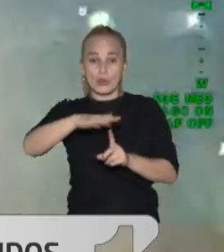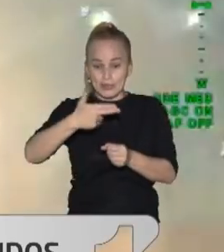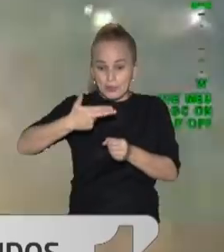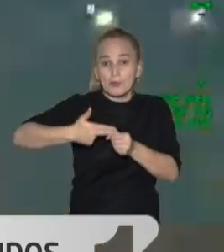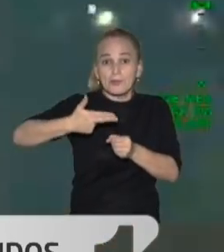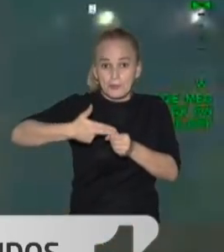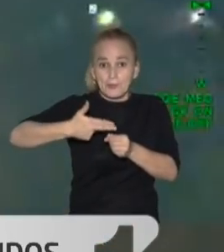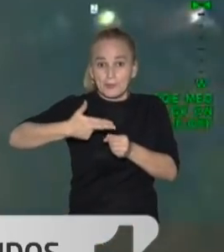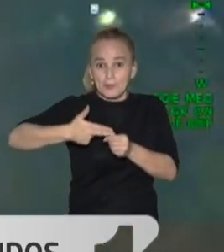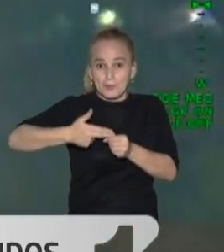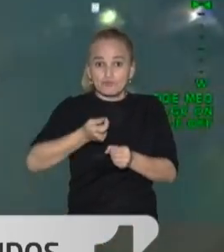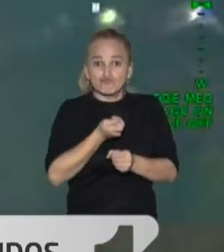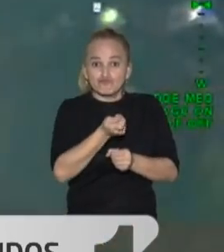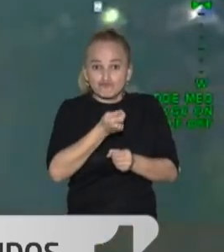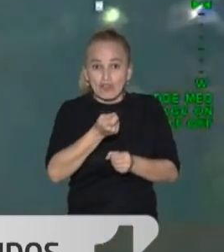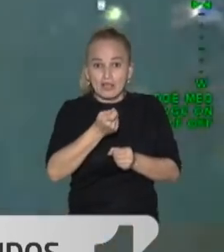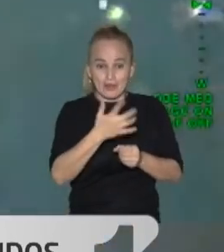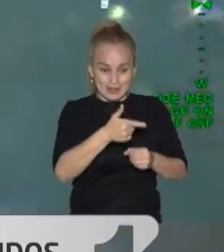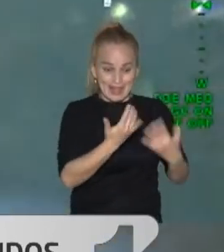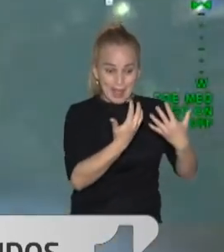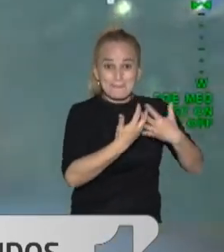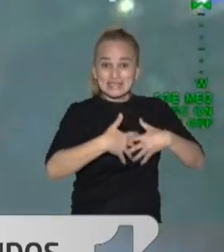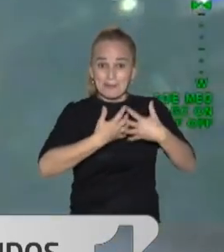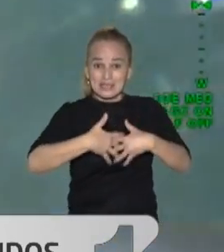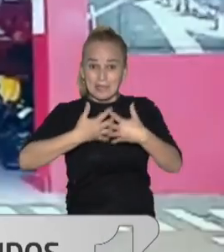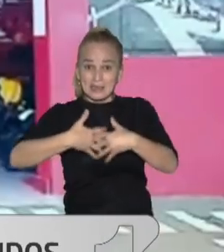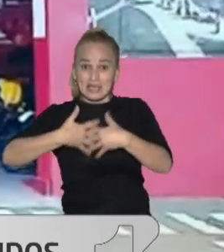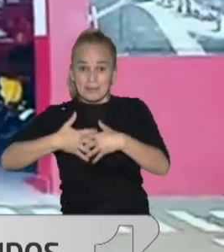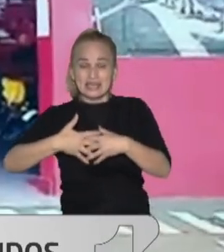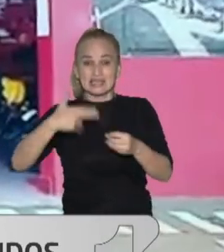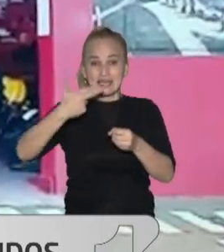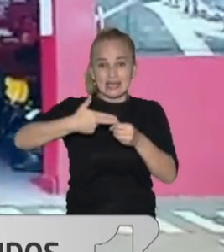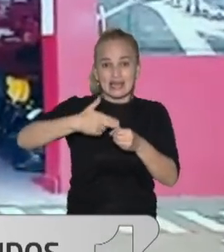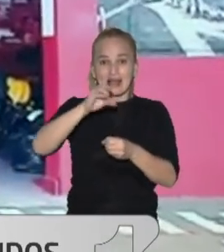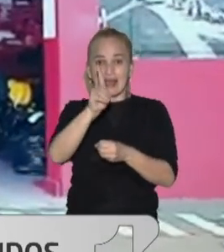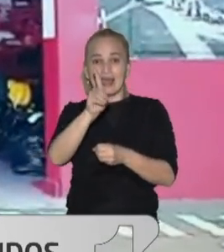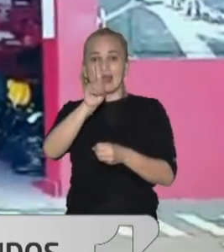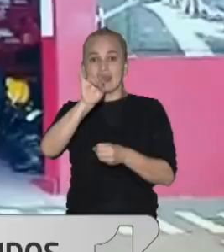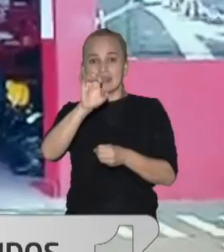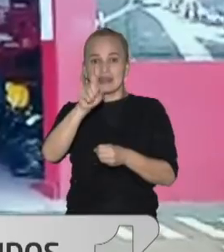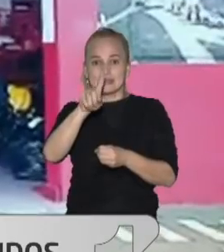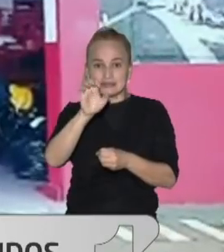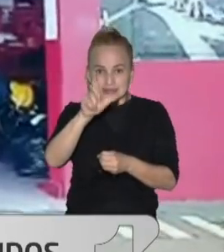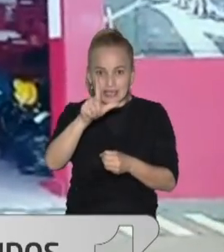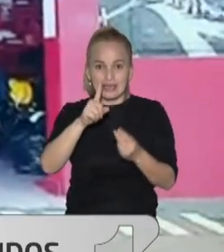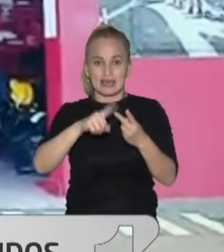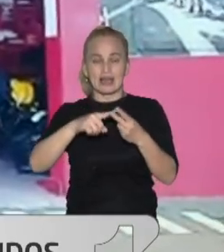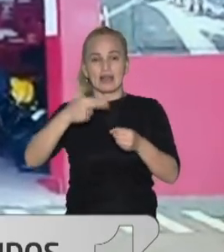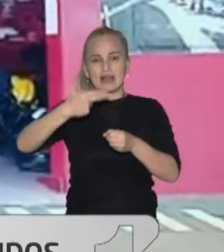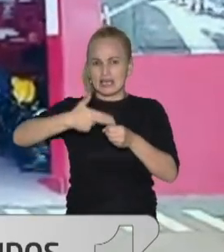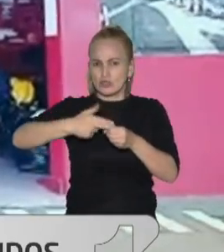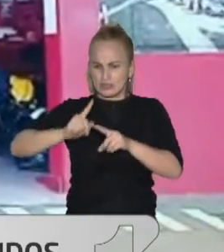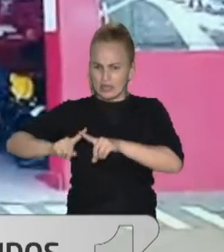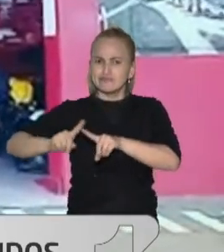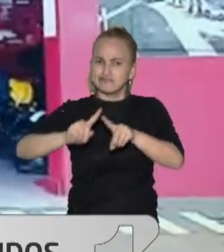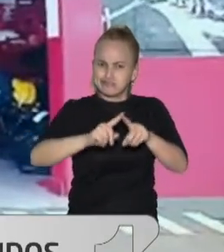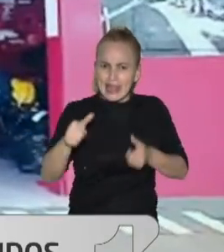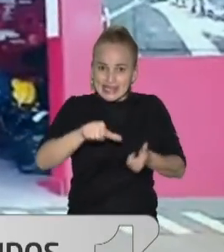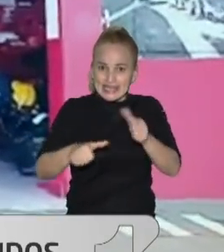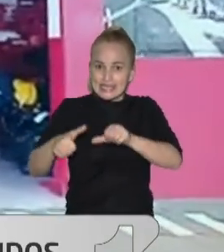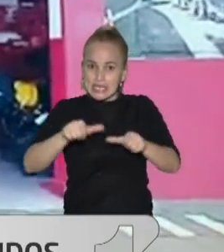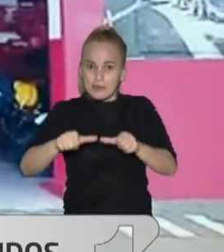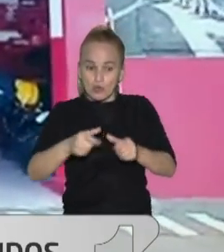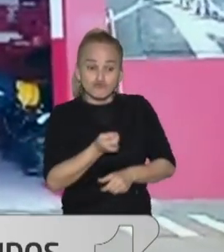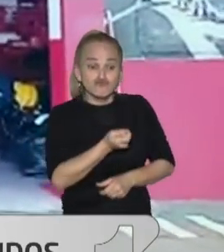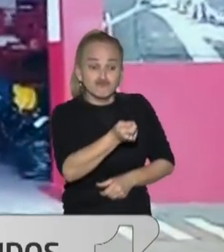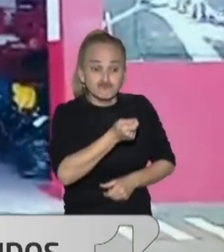donde están todas las plantas que almacenan diésel, gasolina, GLP, pero